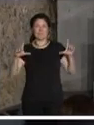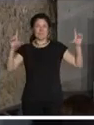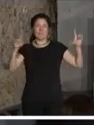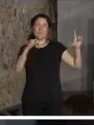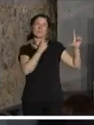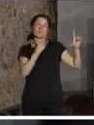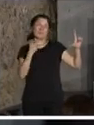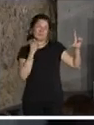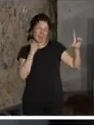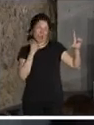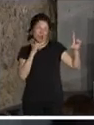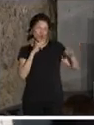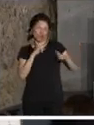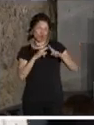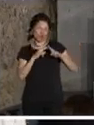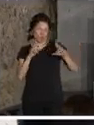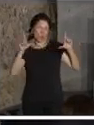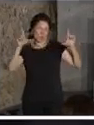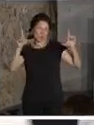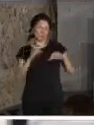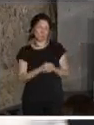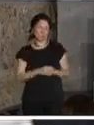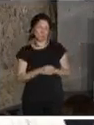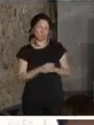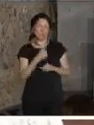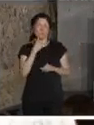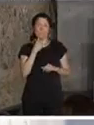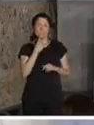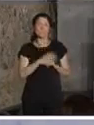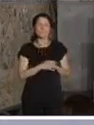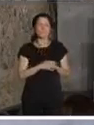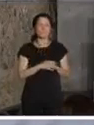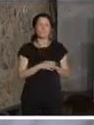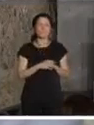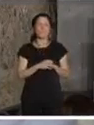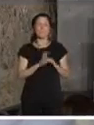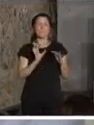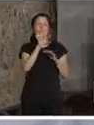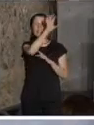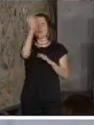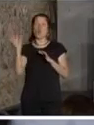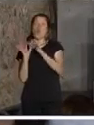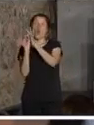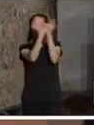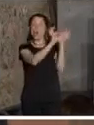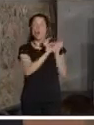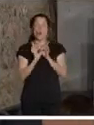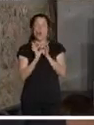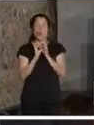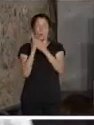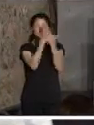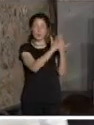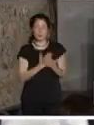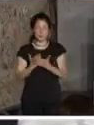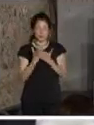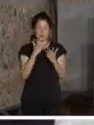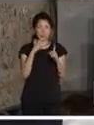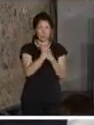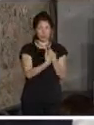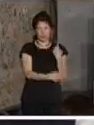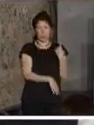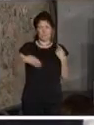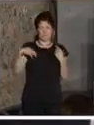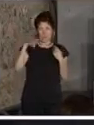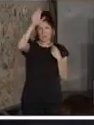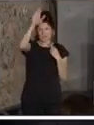badajoz y decía el relator de Naciones Unidas que estudia los crímenes de franquismo que antes